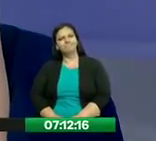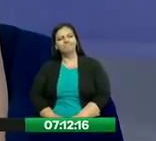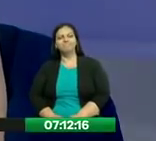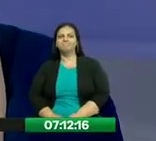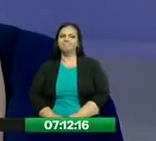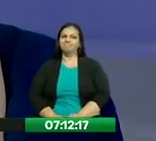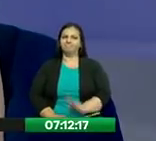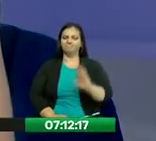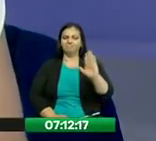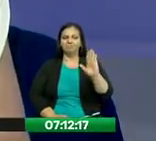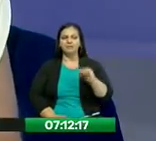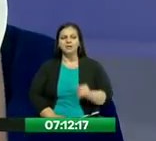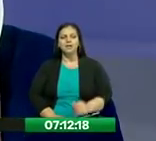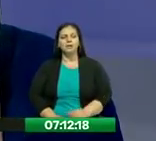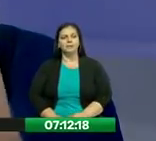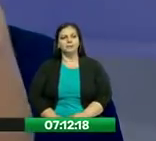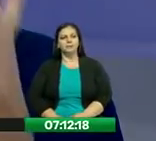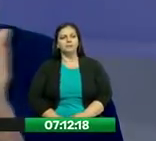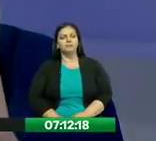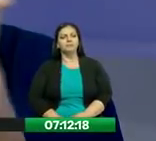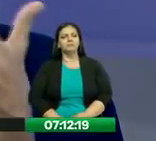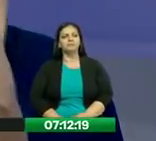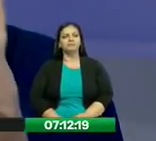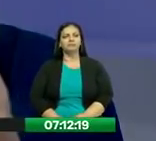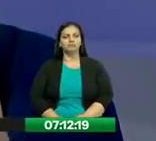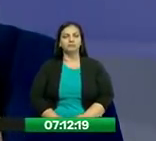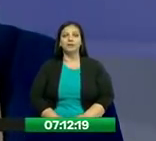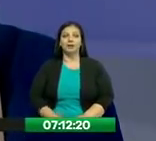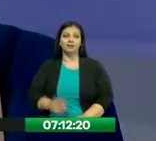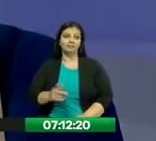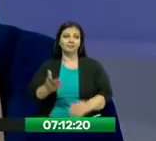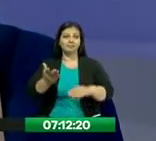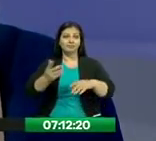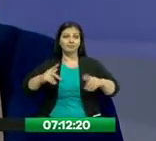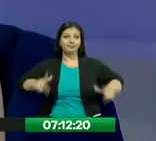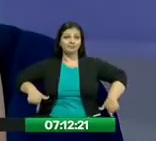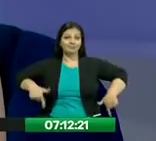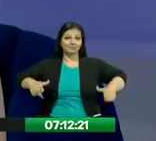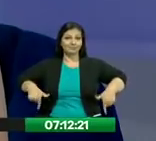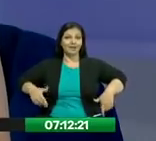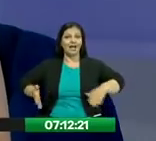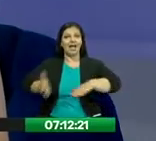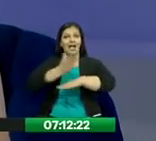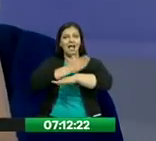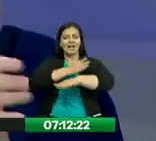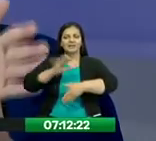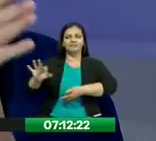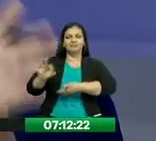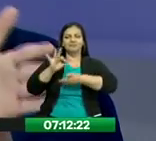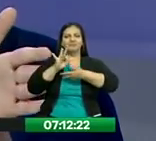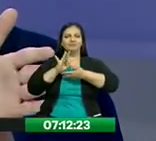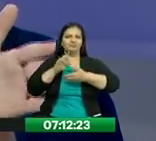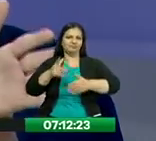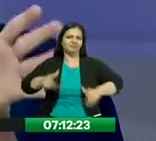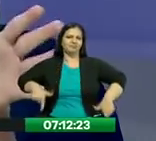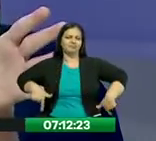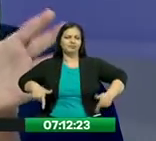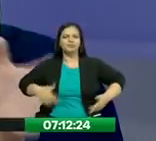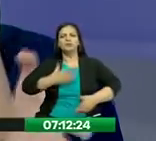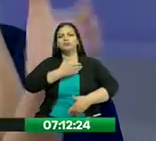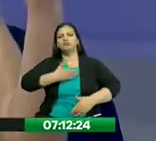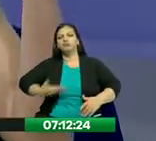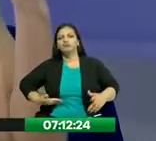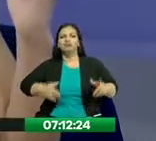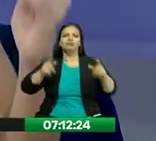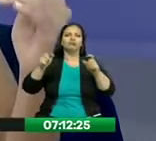que igual a los primeros meses, él lo que decidió hacer fue una desvinculación política y poder